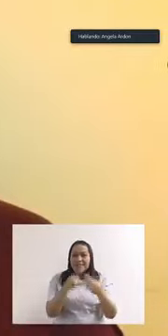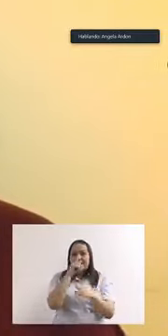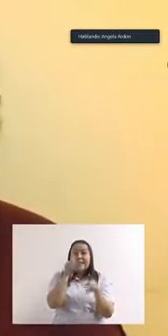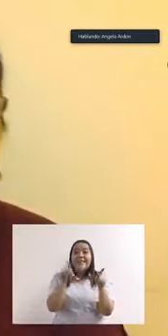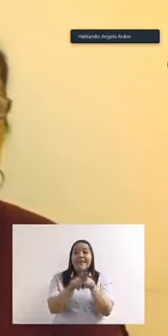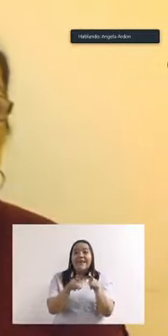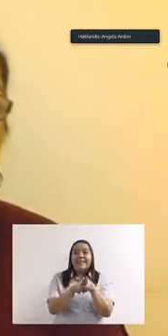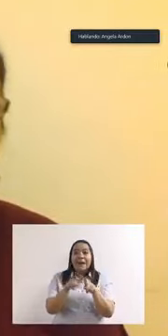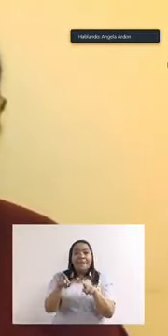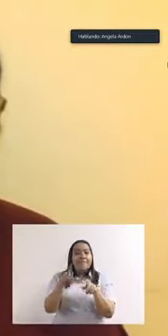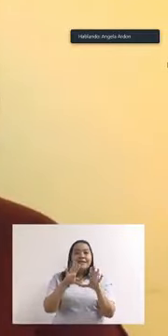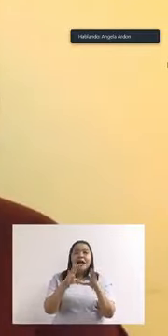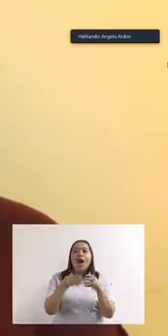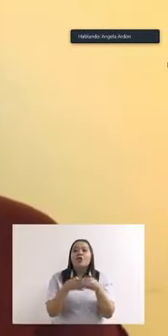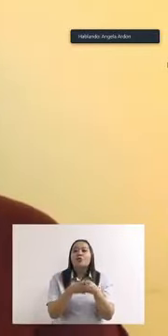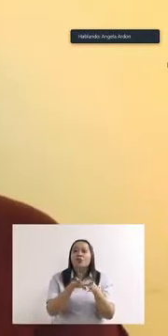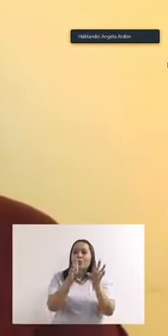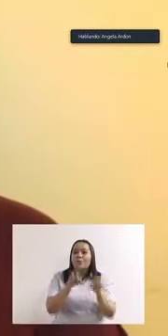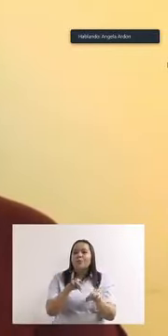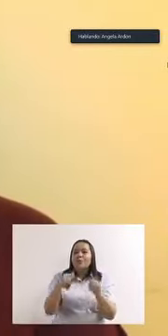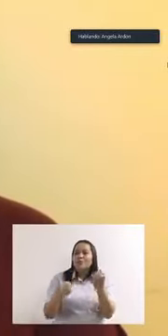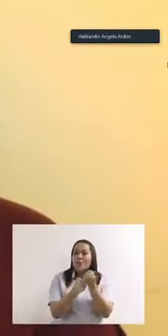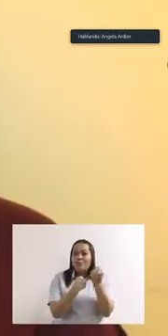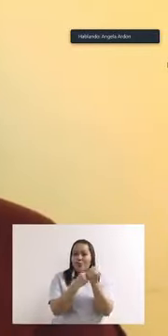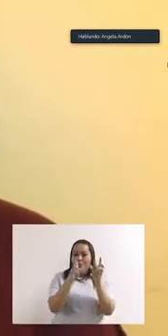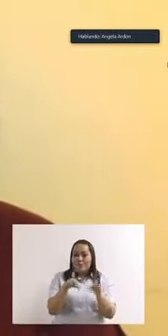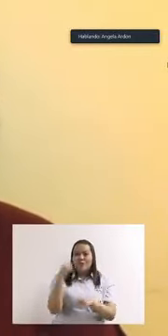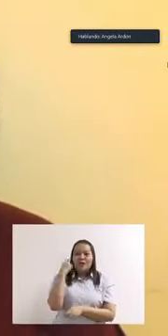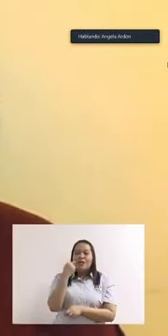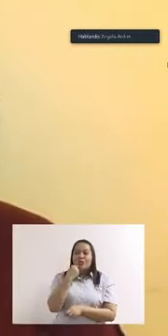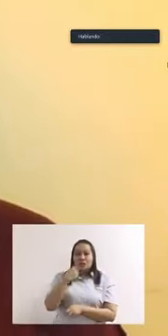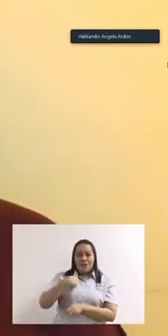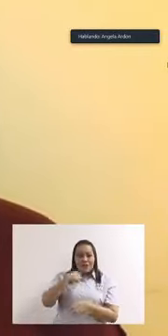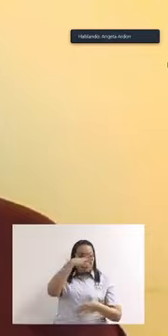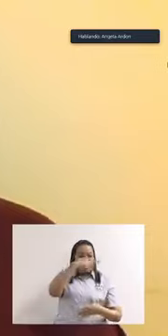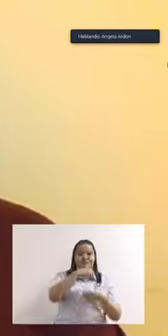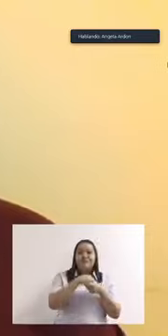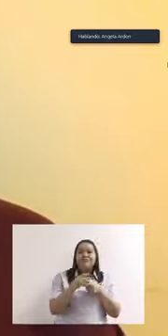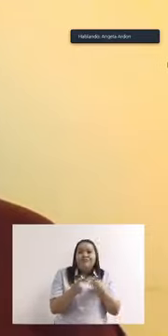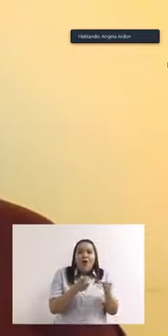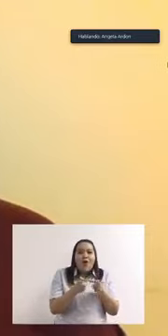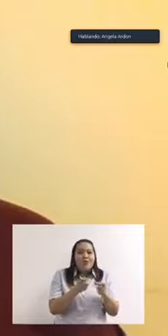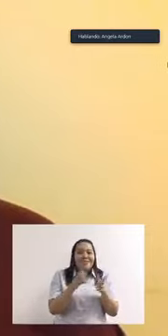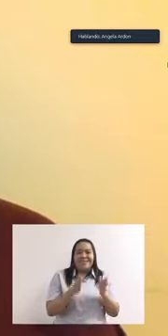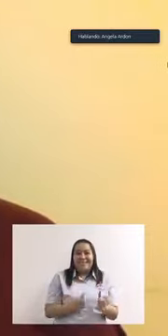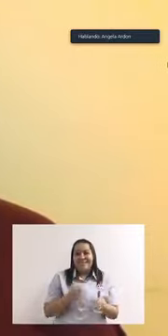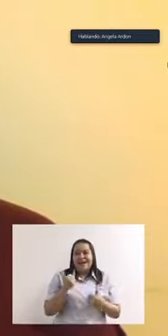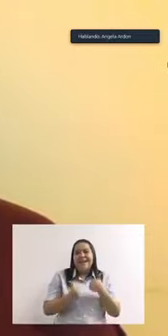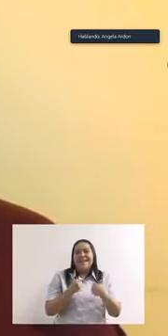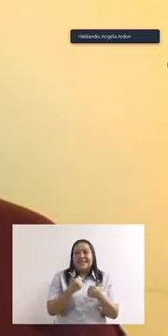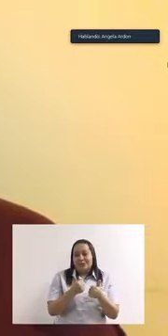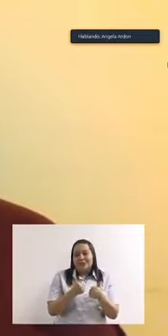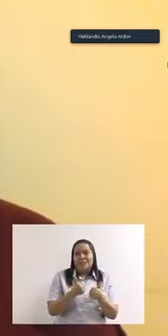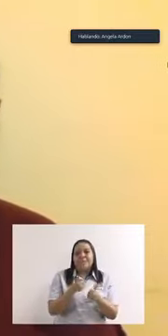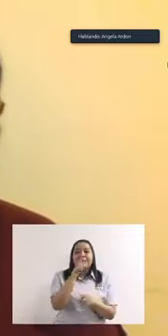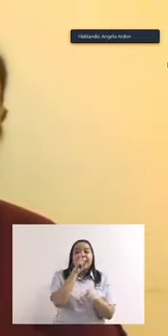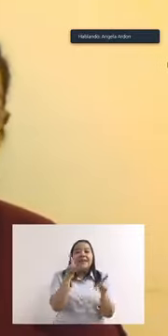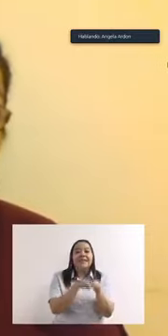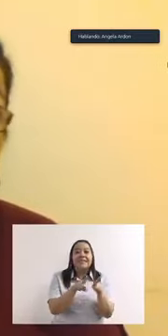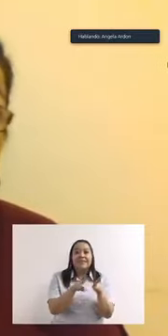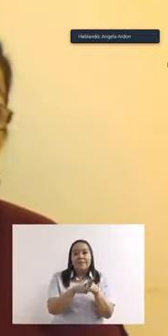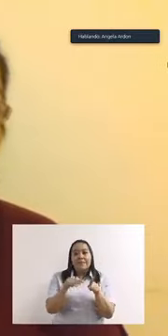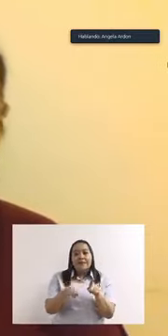parte del Grupo Hondureño de Apoyo a Personas Sordas GAPER, del que yo soy coordinadora y asesora, y de nombre